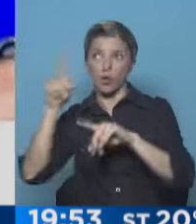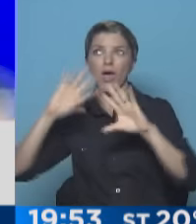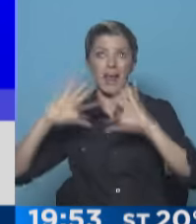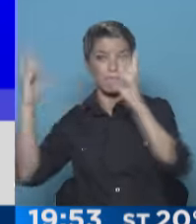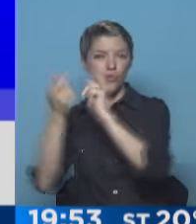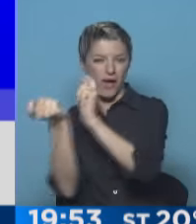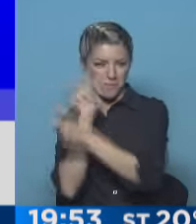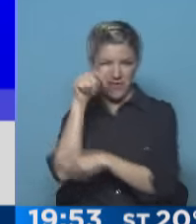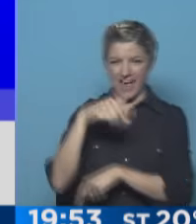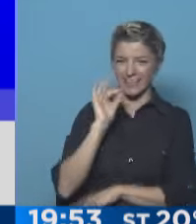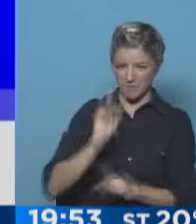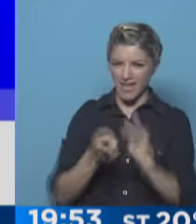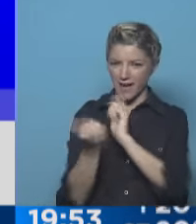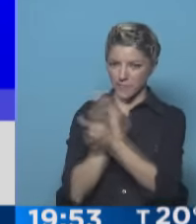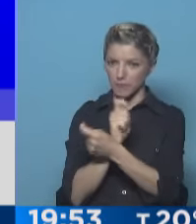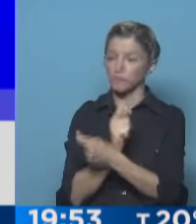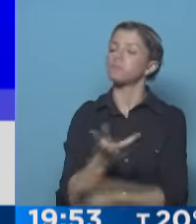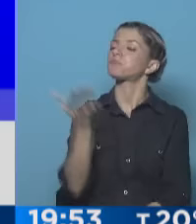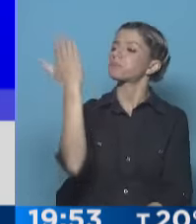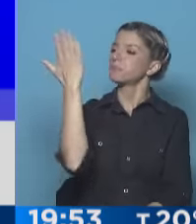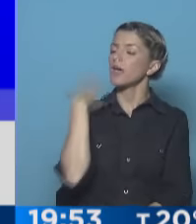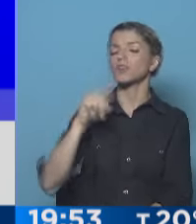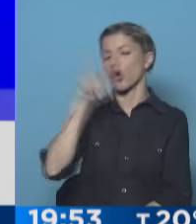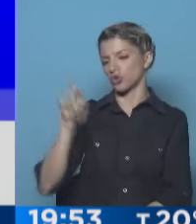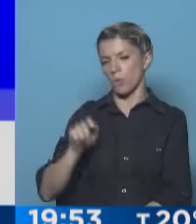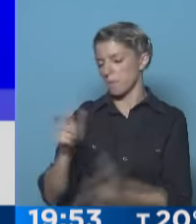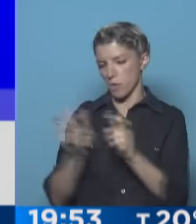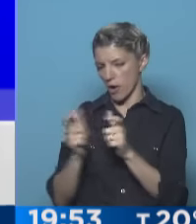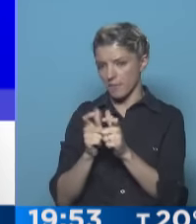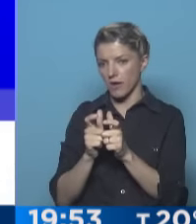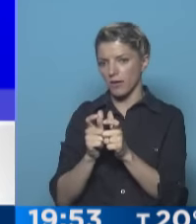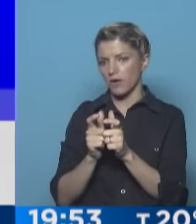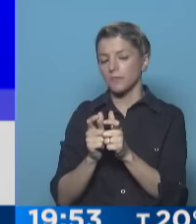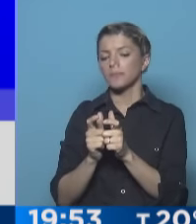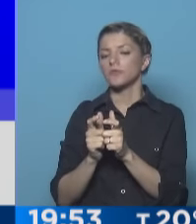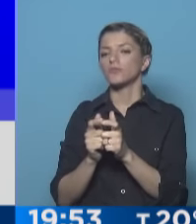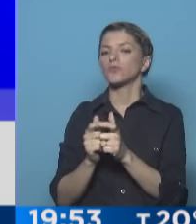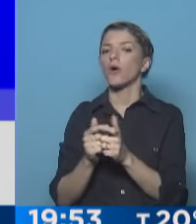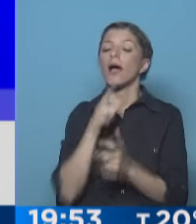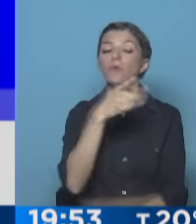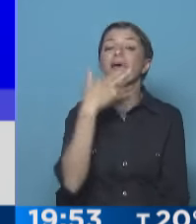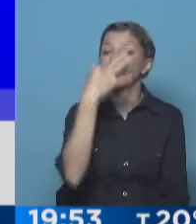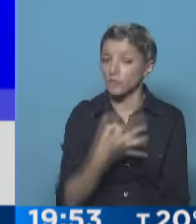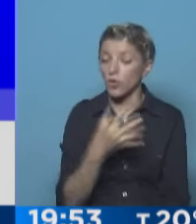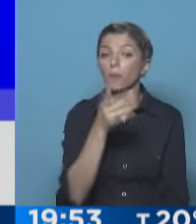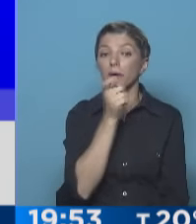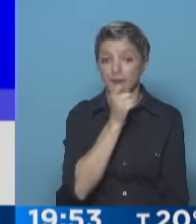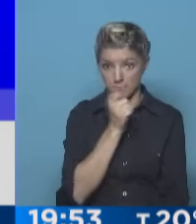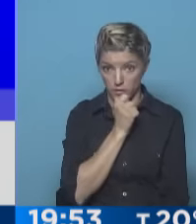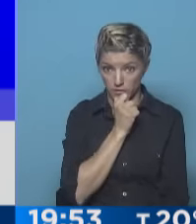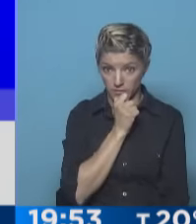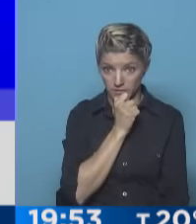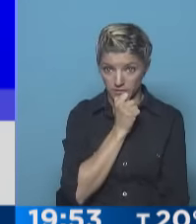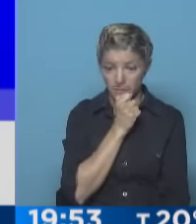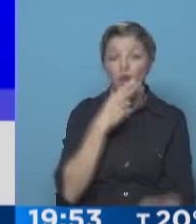ayer yo en otro programa le decía a colegas de ustedes hablando de una decisión como es el de las retenciones y de una